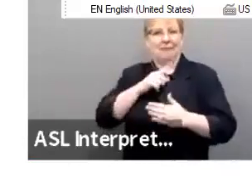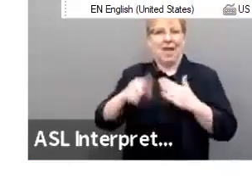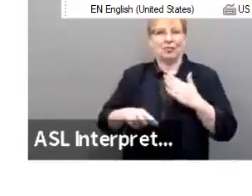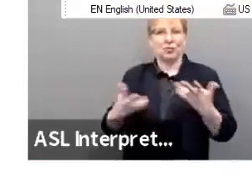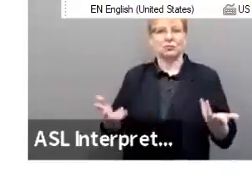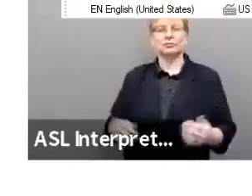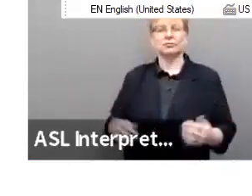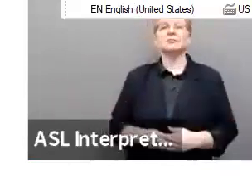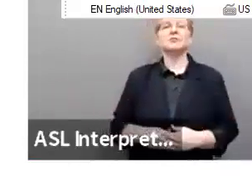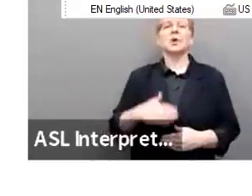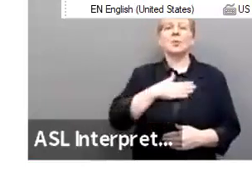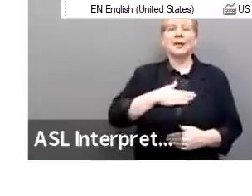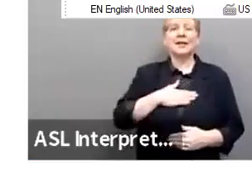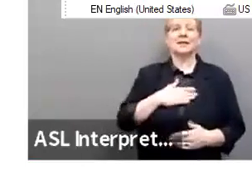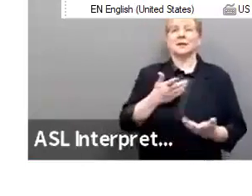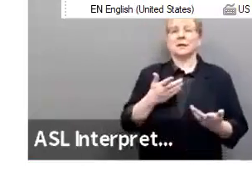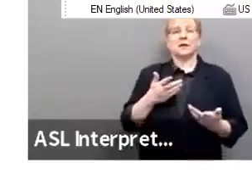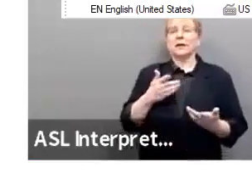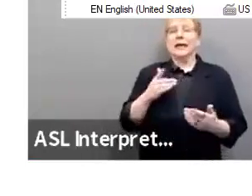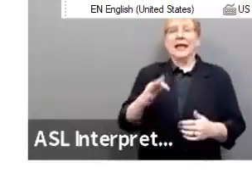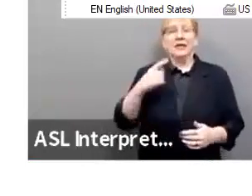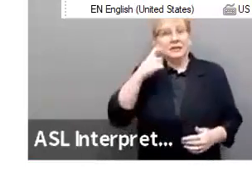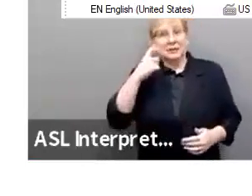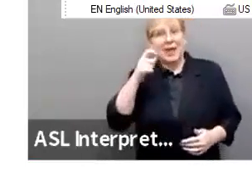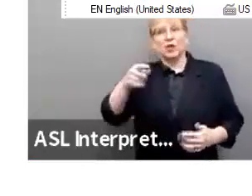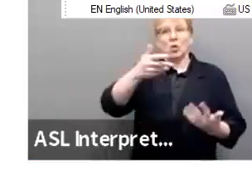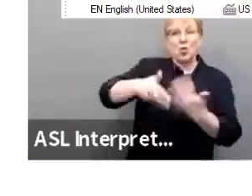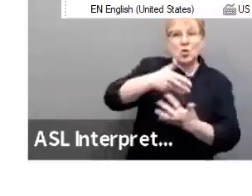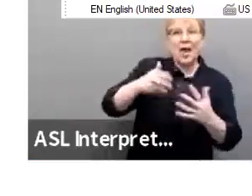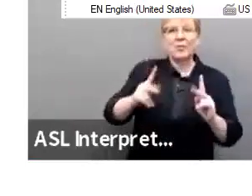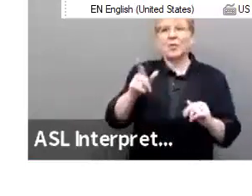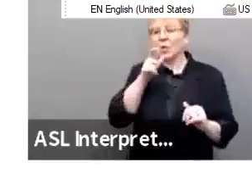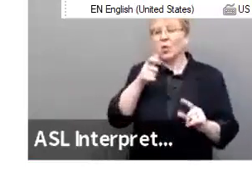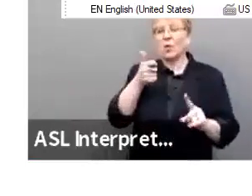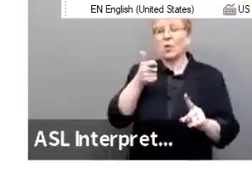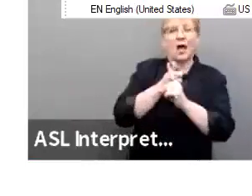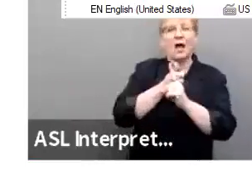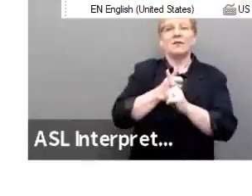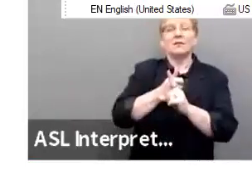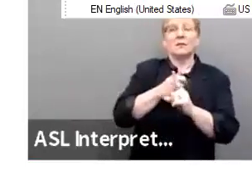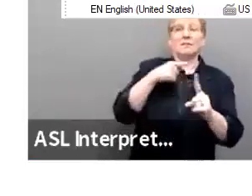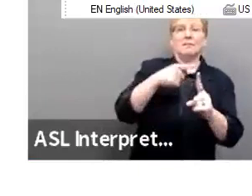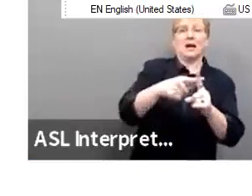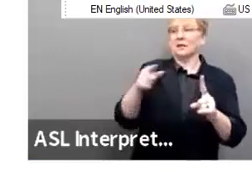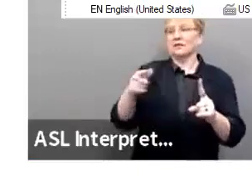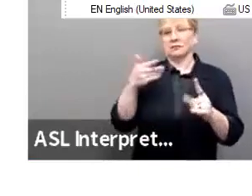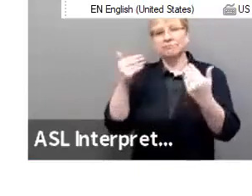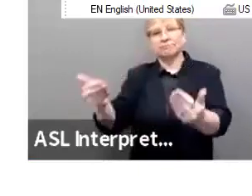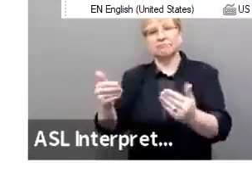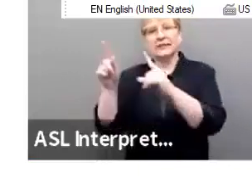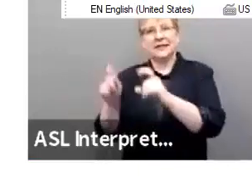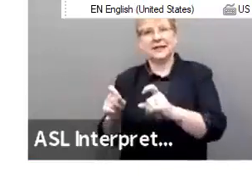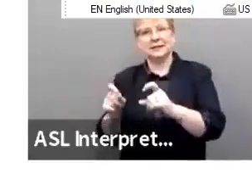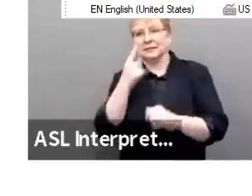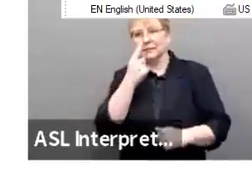días me hice la prueba, que es el tiempo recomendado, el plazo recomendado. Por supuesto, hacen pruebas rutinarias, de rutina